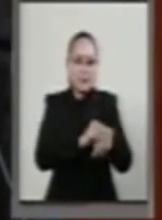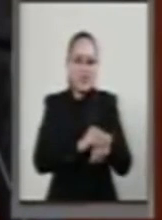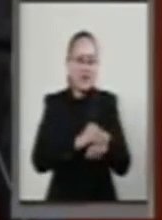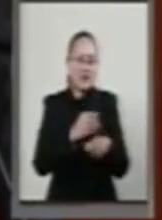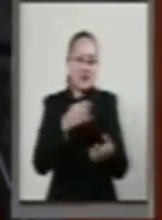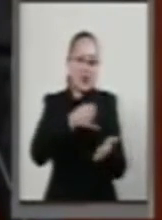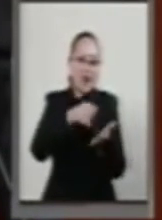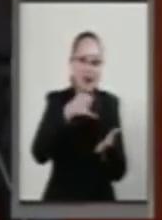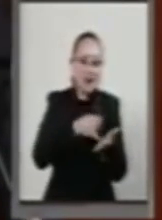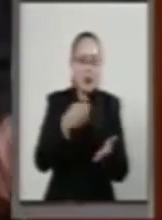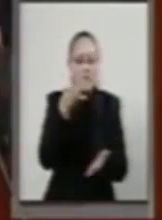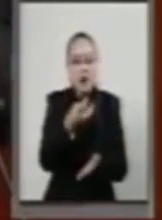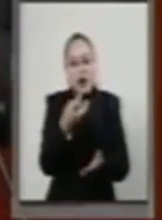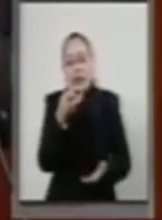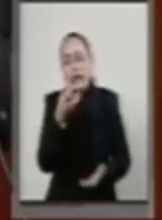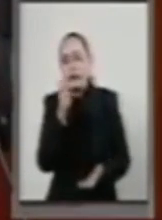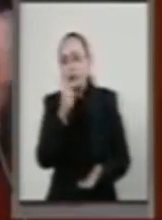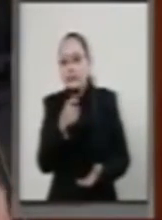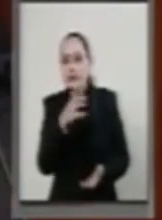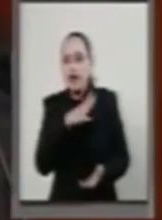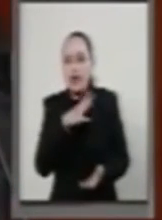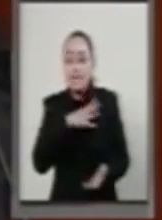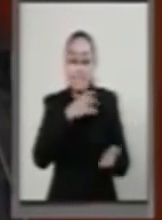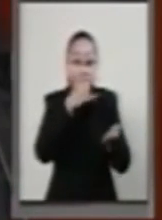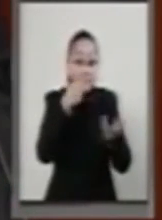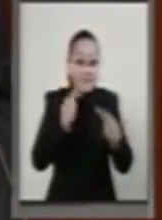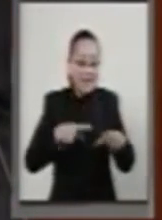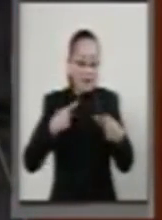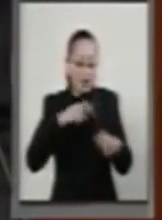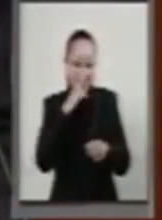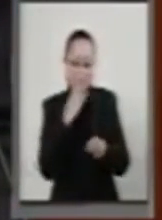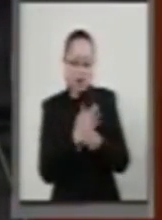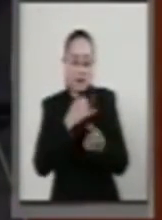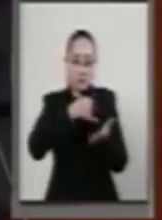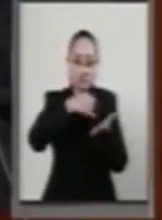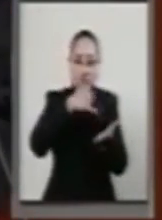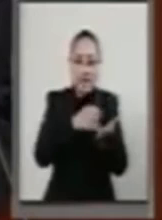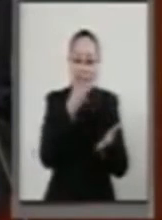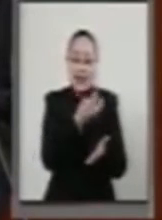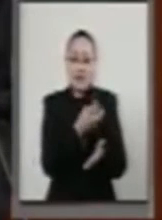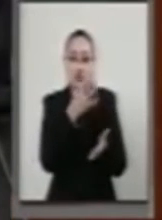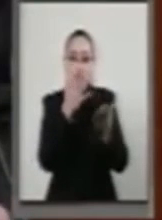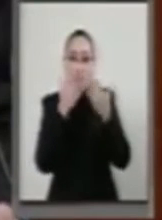sentido de que los productores a veces carecen de